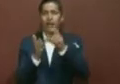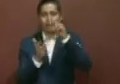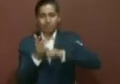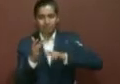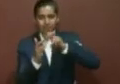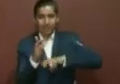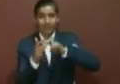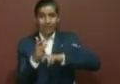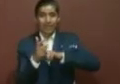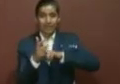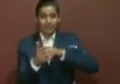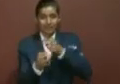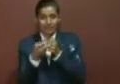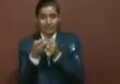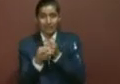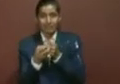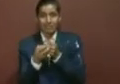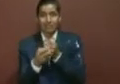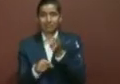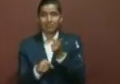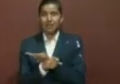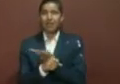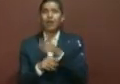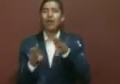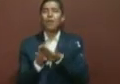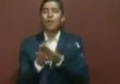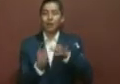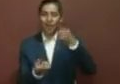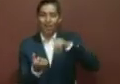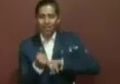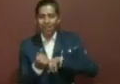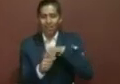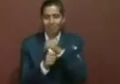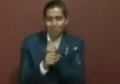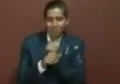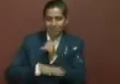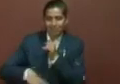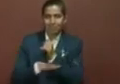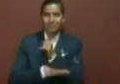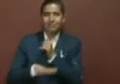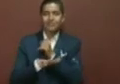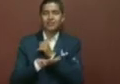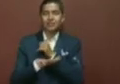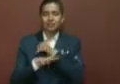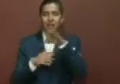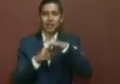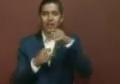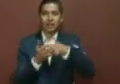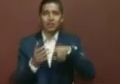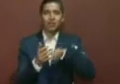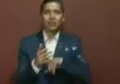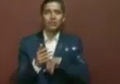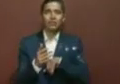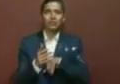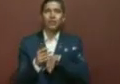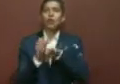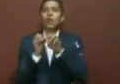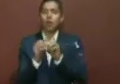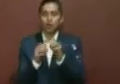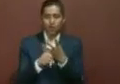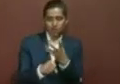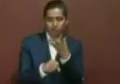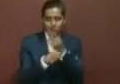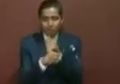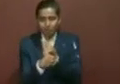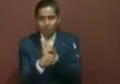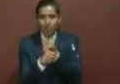esa circunstancia el mapa electoral, se modificó o se reacomodó